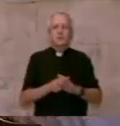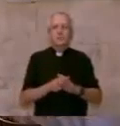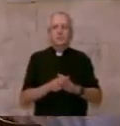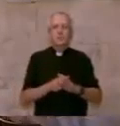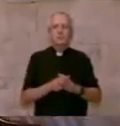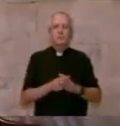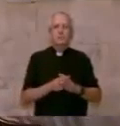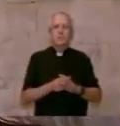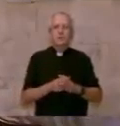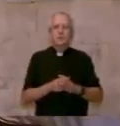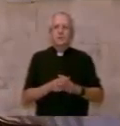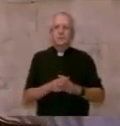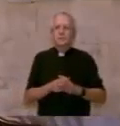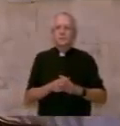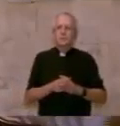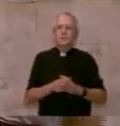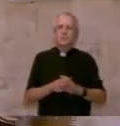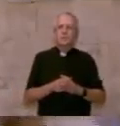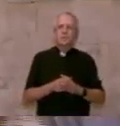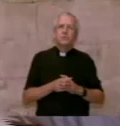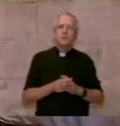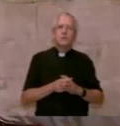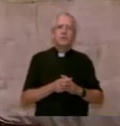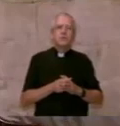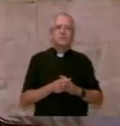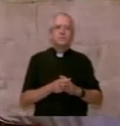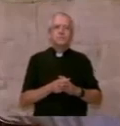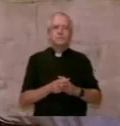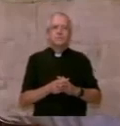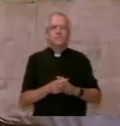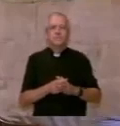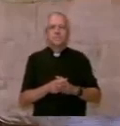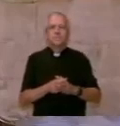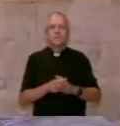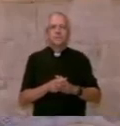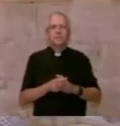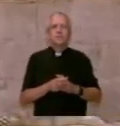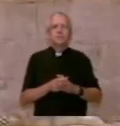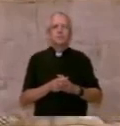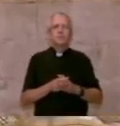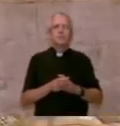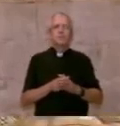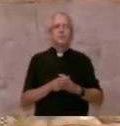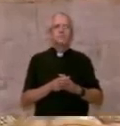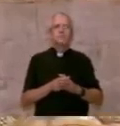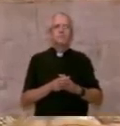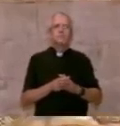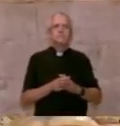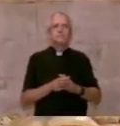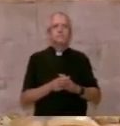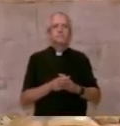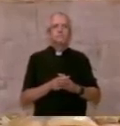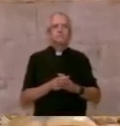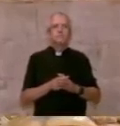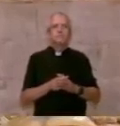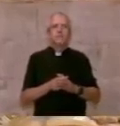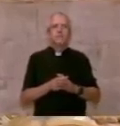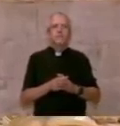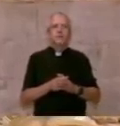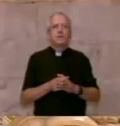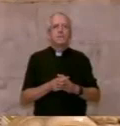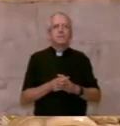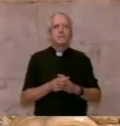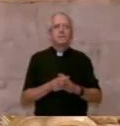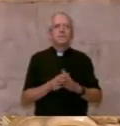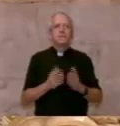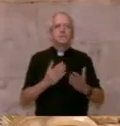vez se celebró en este nuevo templo la fiesta de la Anunciación, tuvo lugar la entrega prodigiosa